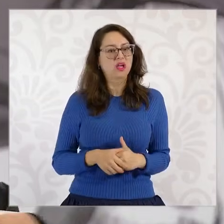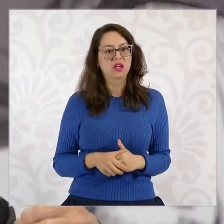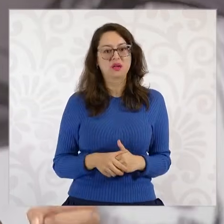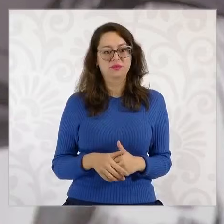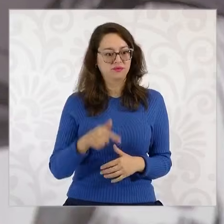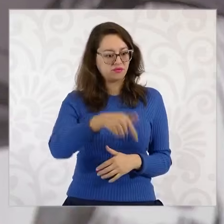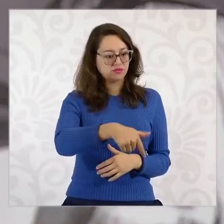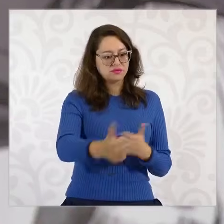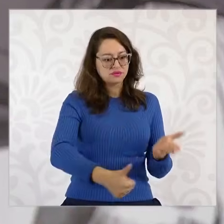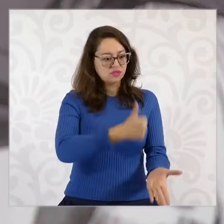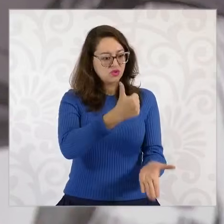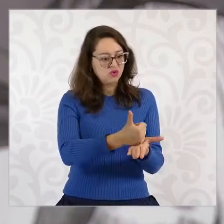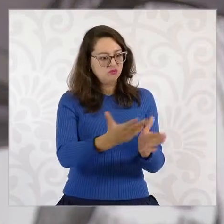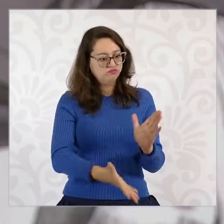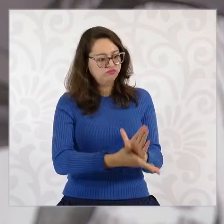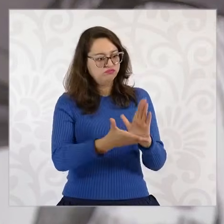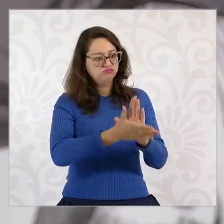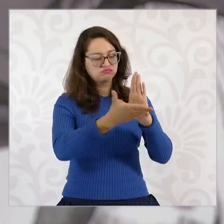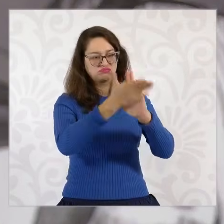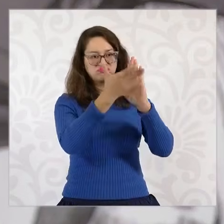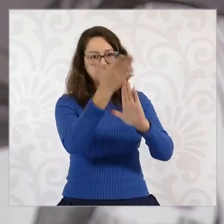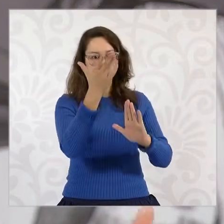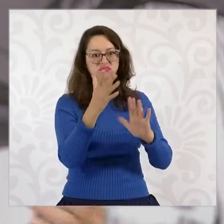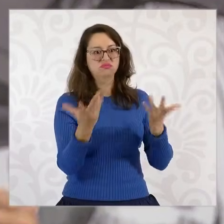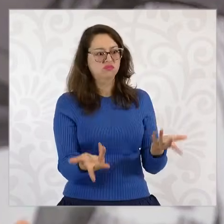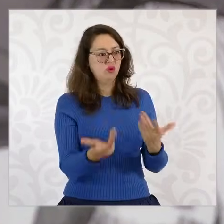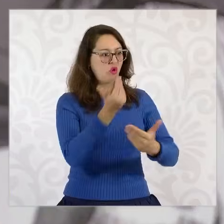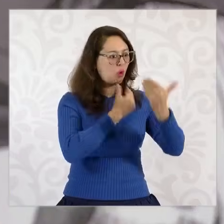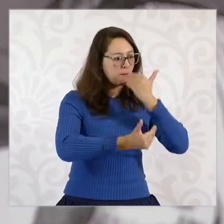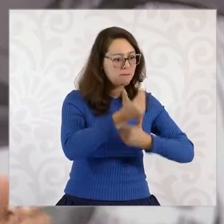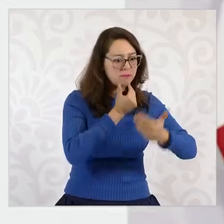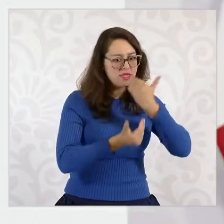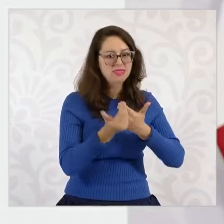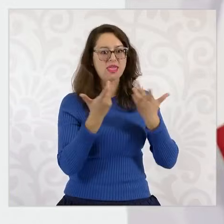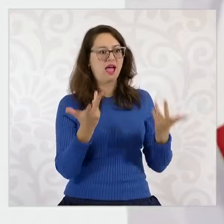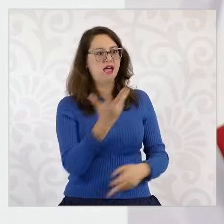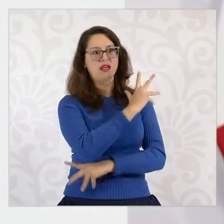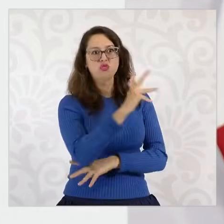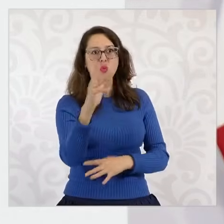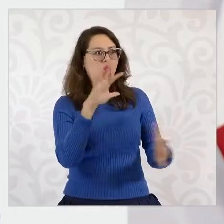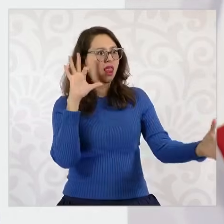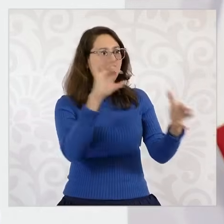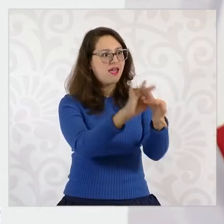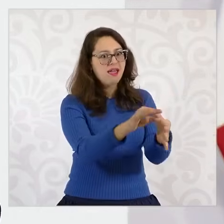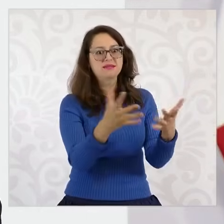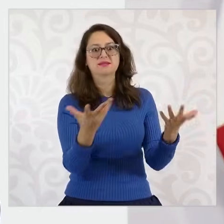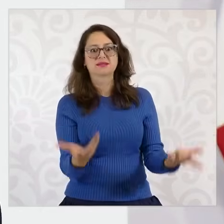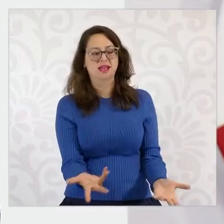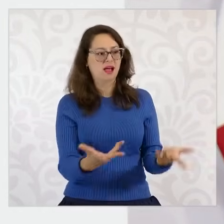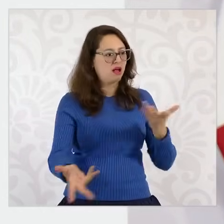la manera en que se construyeron las ciudades, la forma de alimentarse, la relación con la naturaleza,